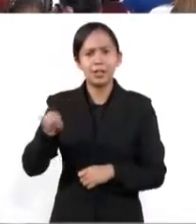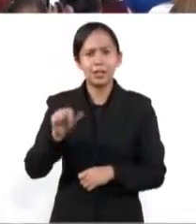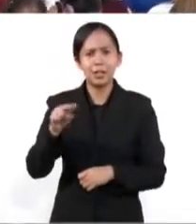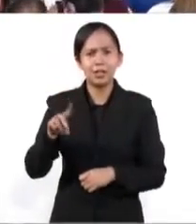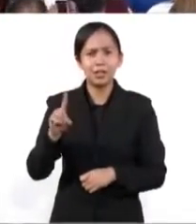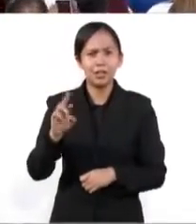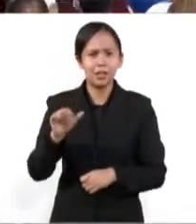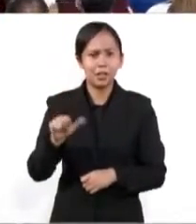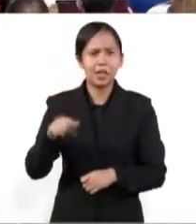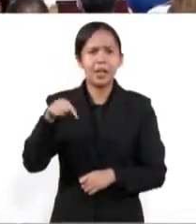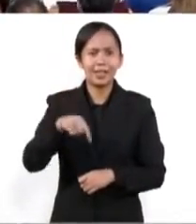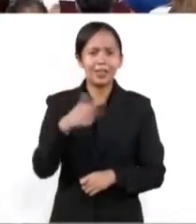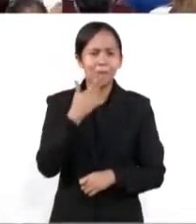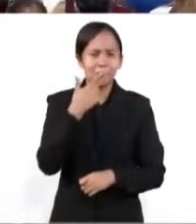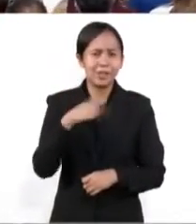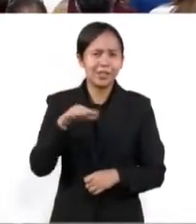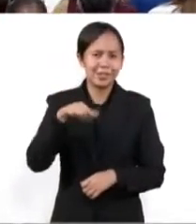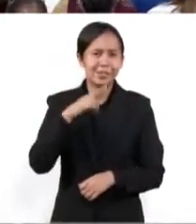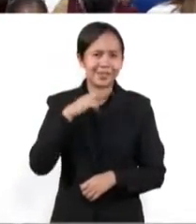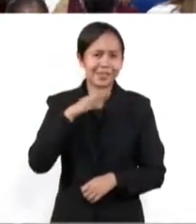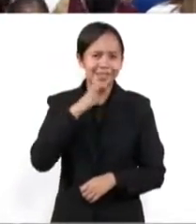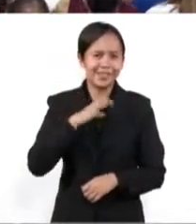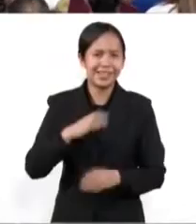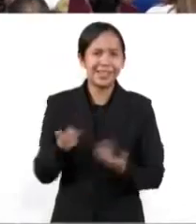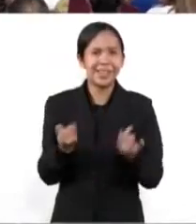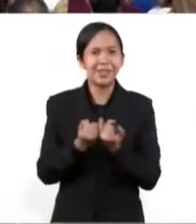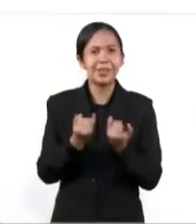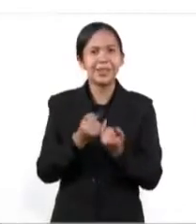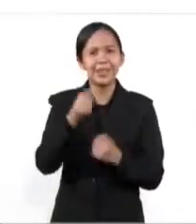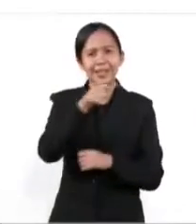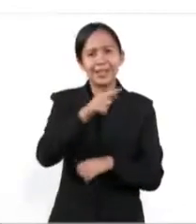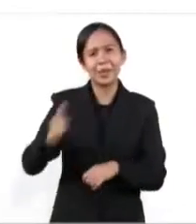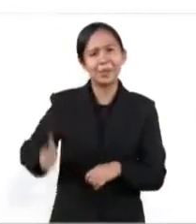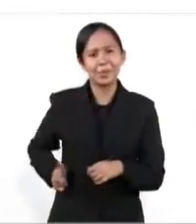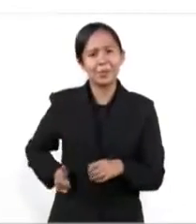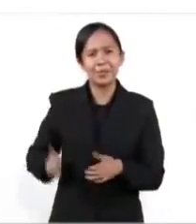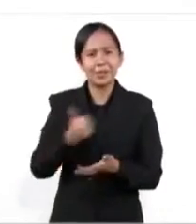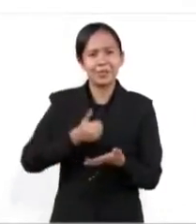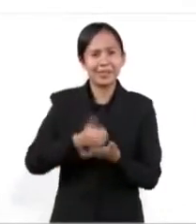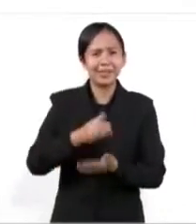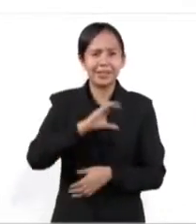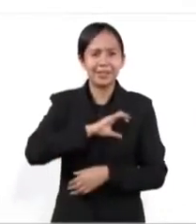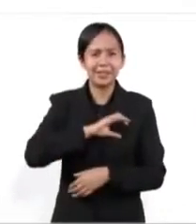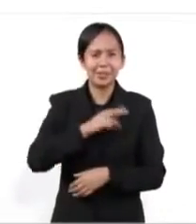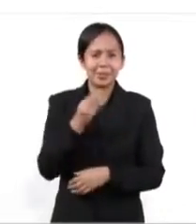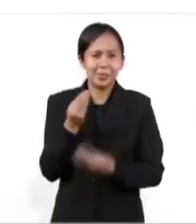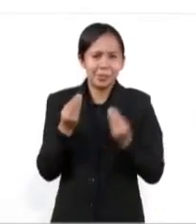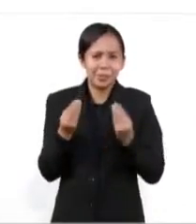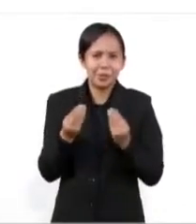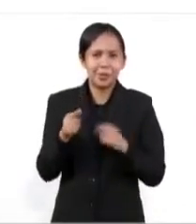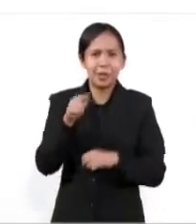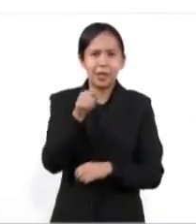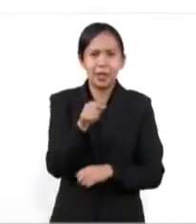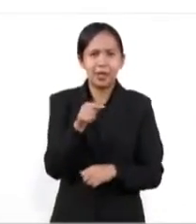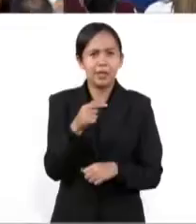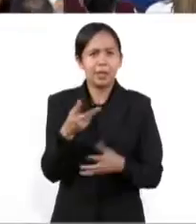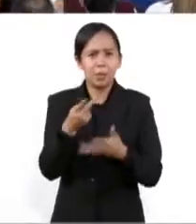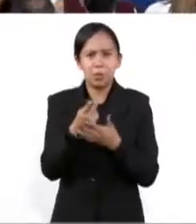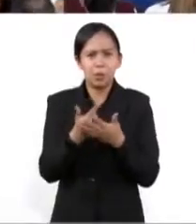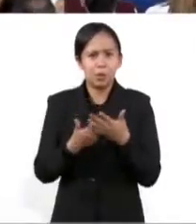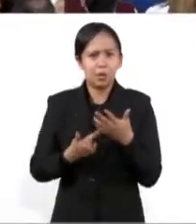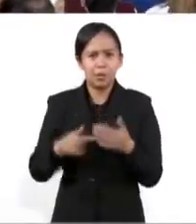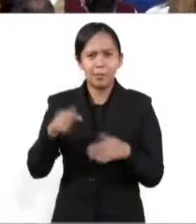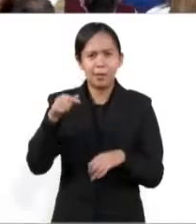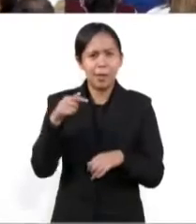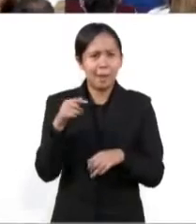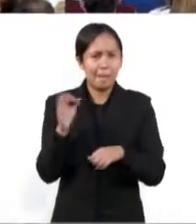mucho aquí en Venustiano Carranza y ahora la queremos más ahí en el gobierno de la ciudad. Ella lleva todo el programa de